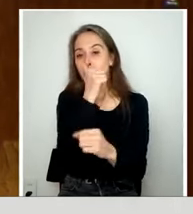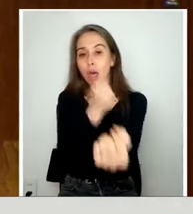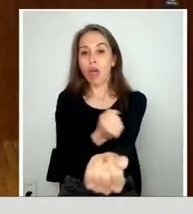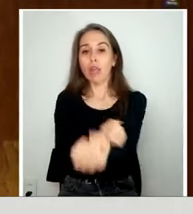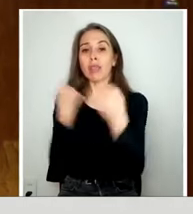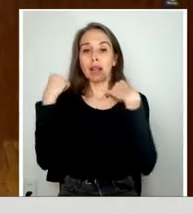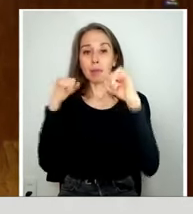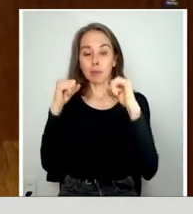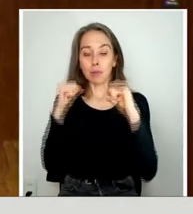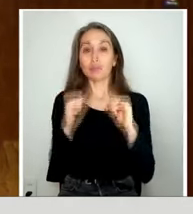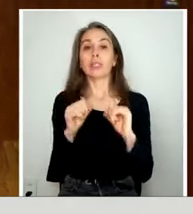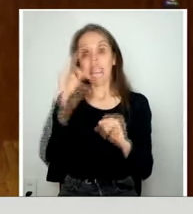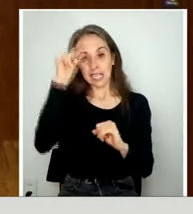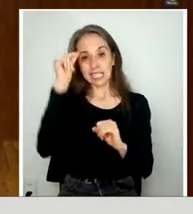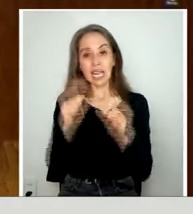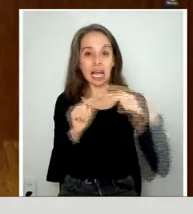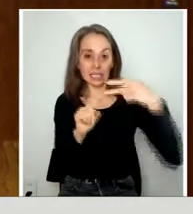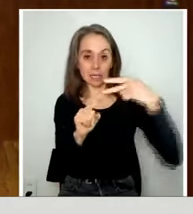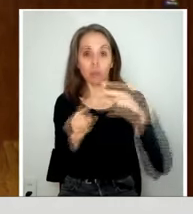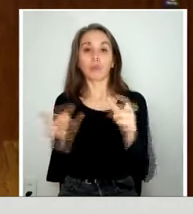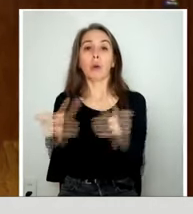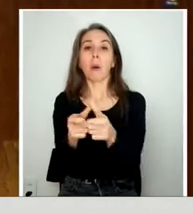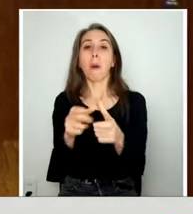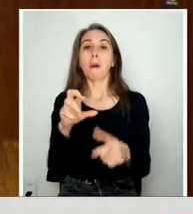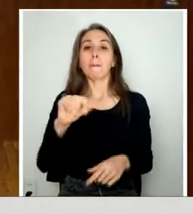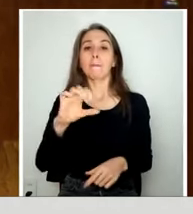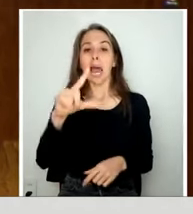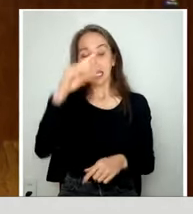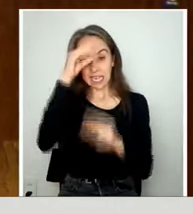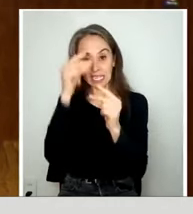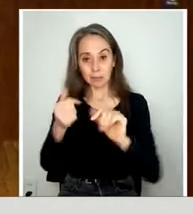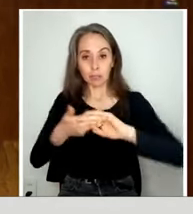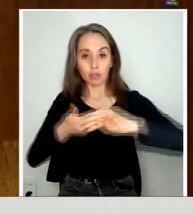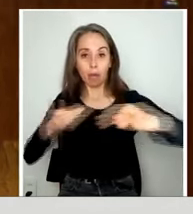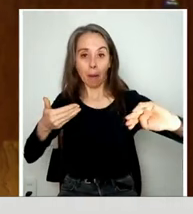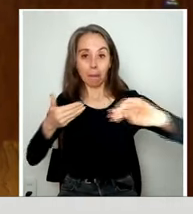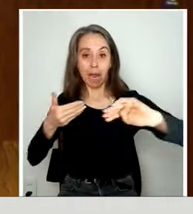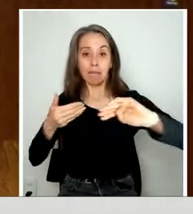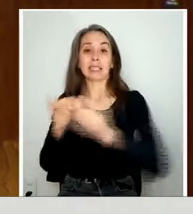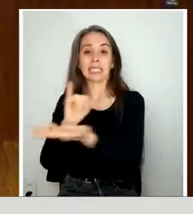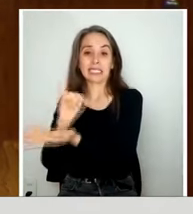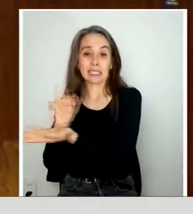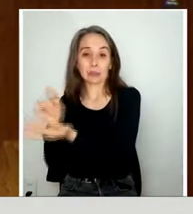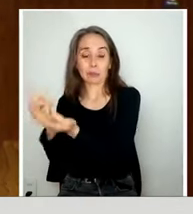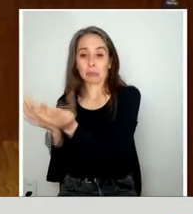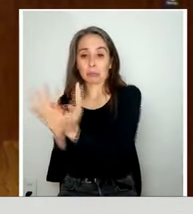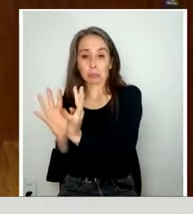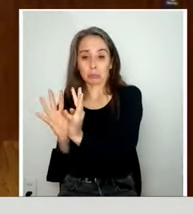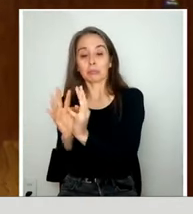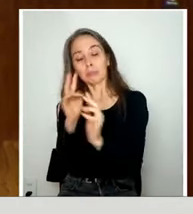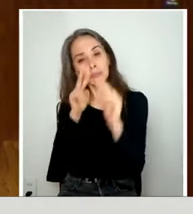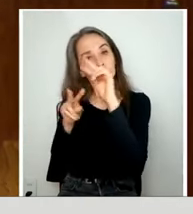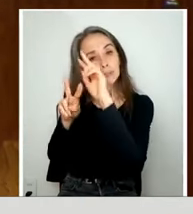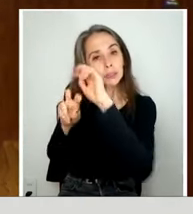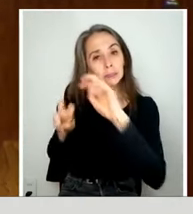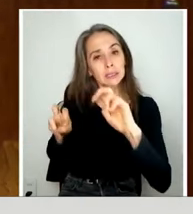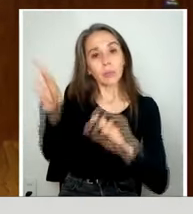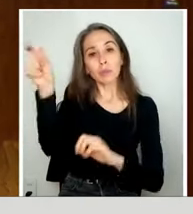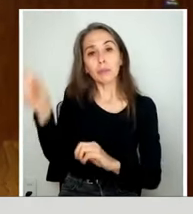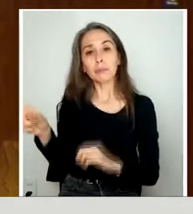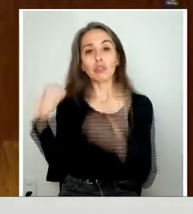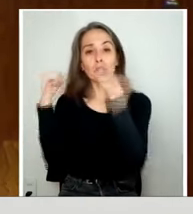el panel de expertos en dopaje como un órgano colegiado independiente cuyo objeto es conocer y resolver los casos relativos a las infracciones de las normas